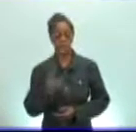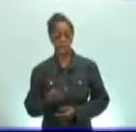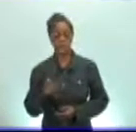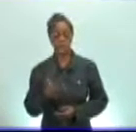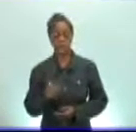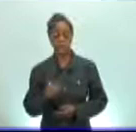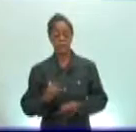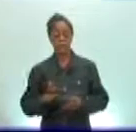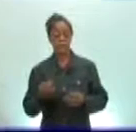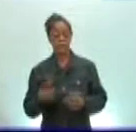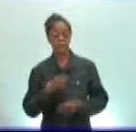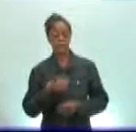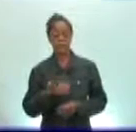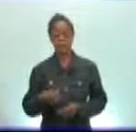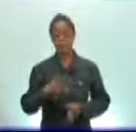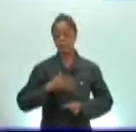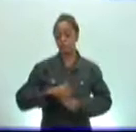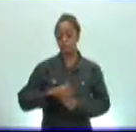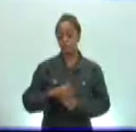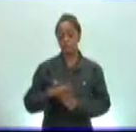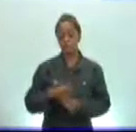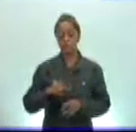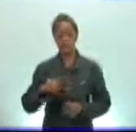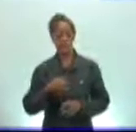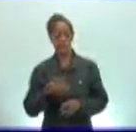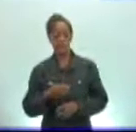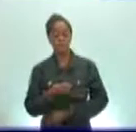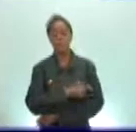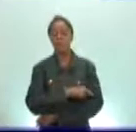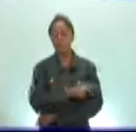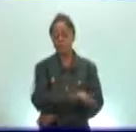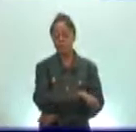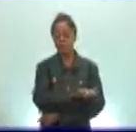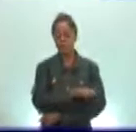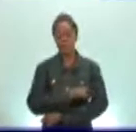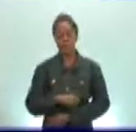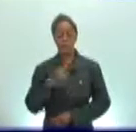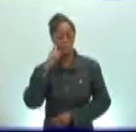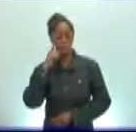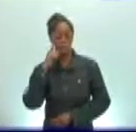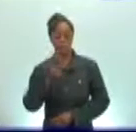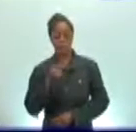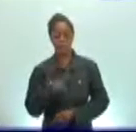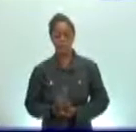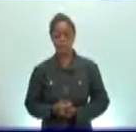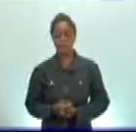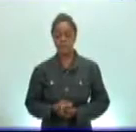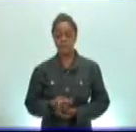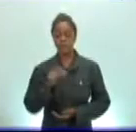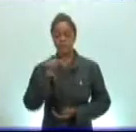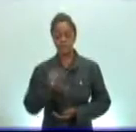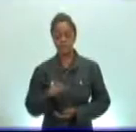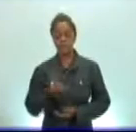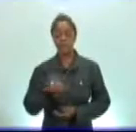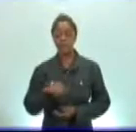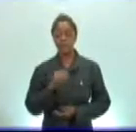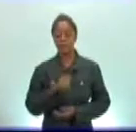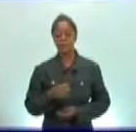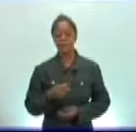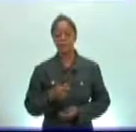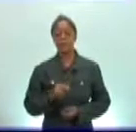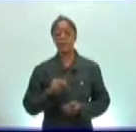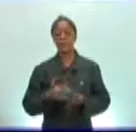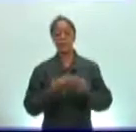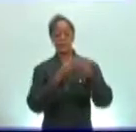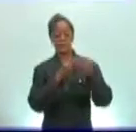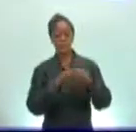que representaron los diferentes sectores del pueblo. Conocieron la figura del líder azucarero